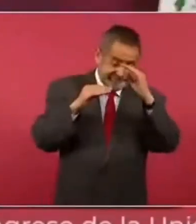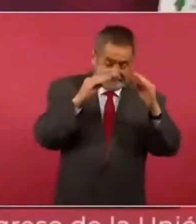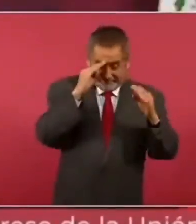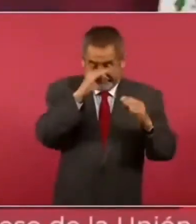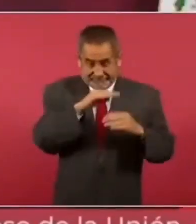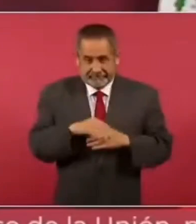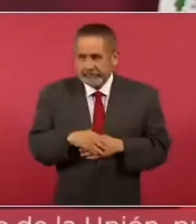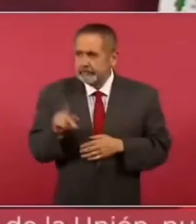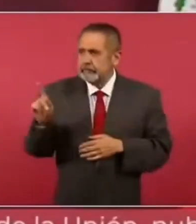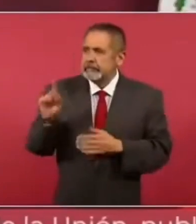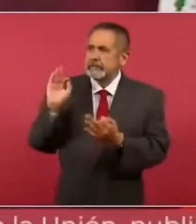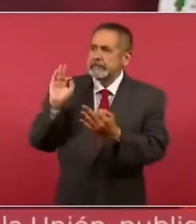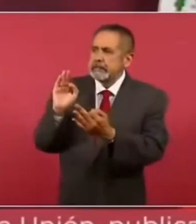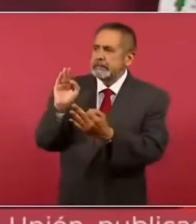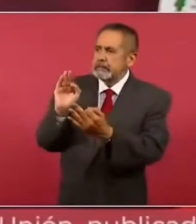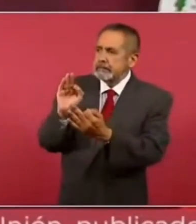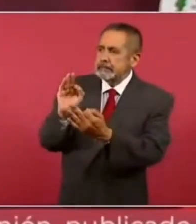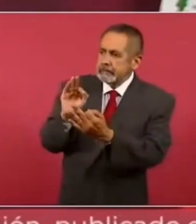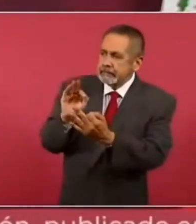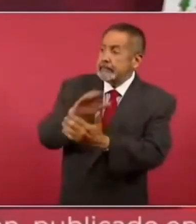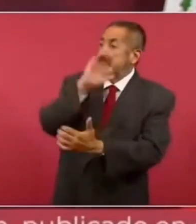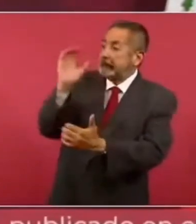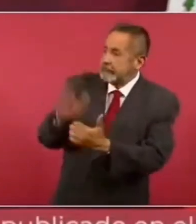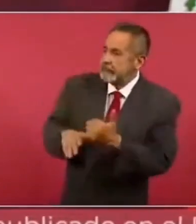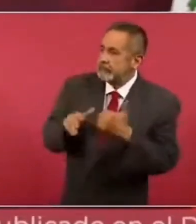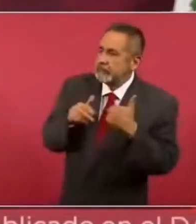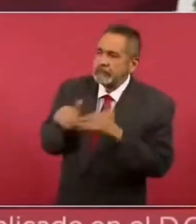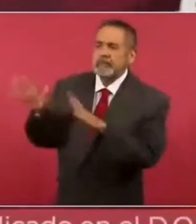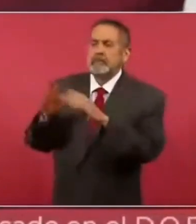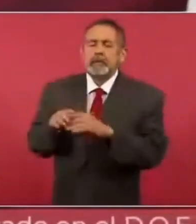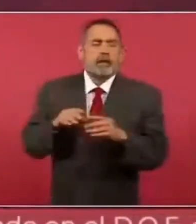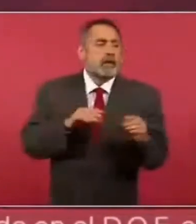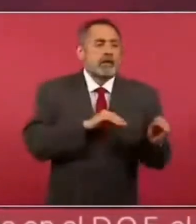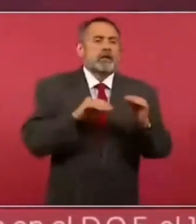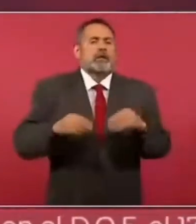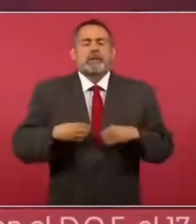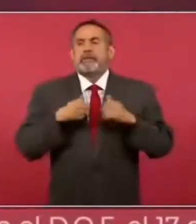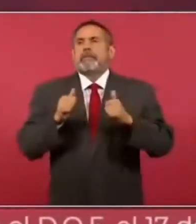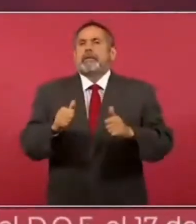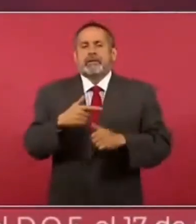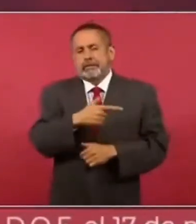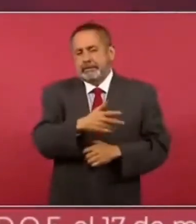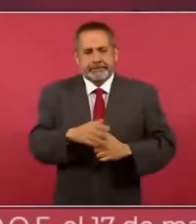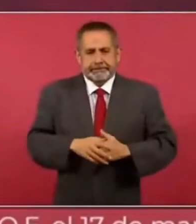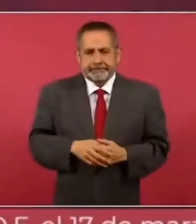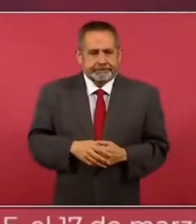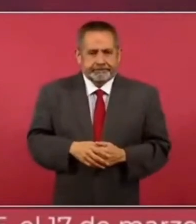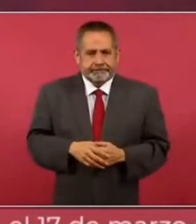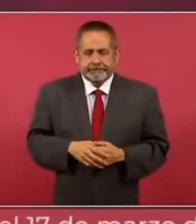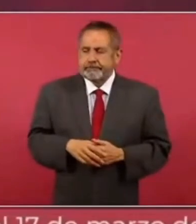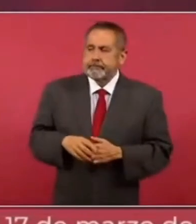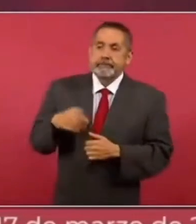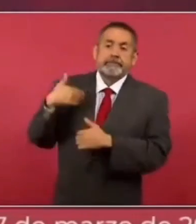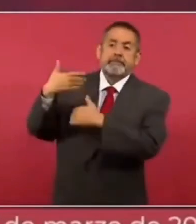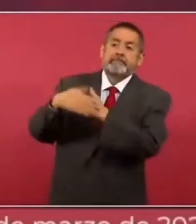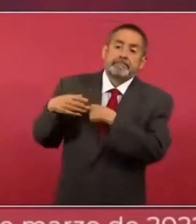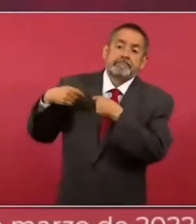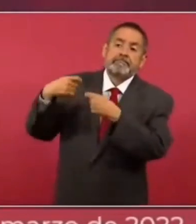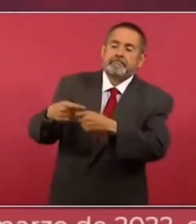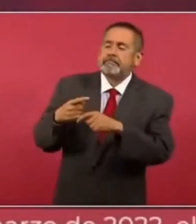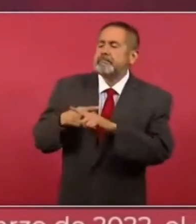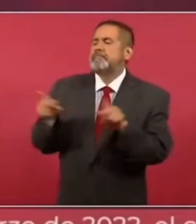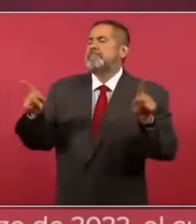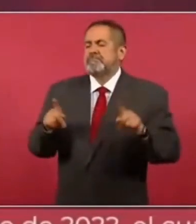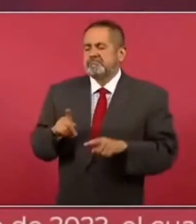ya le falta poco y los que vengan va a ser distinto. Nos vamos a arreglar con